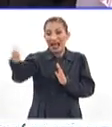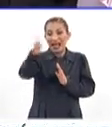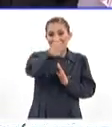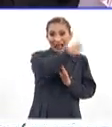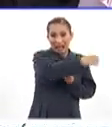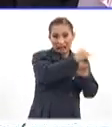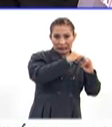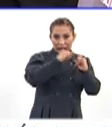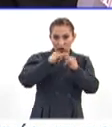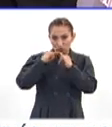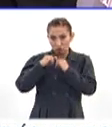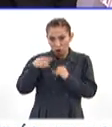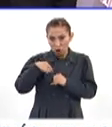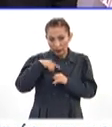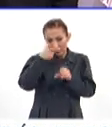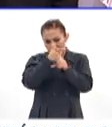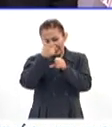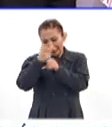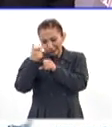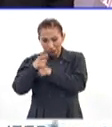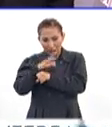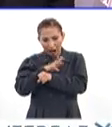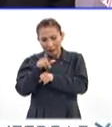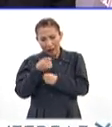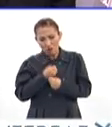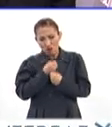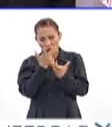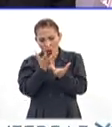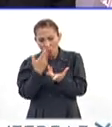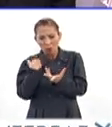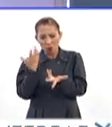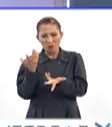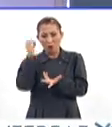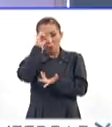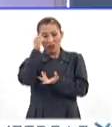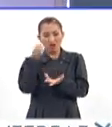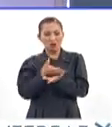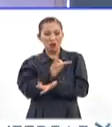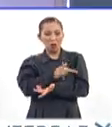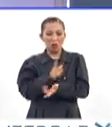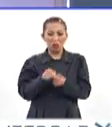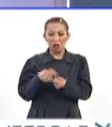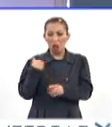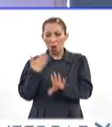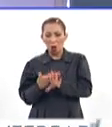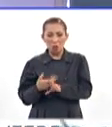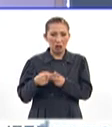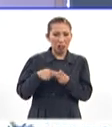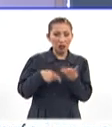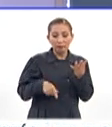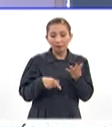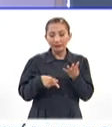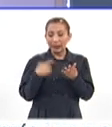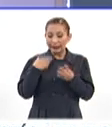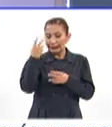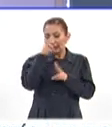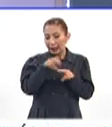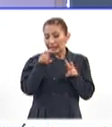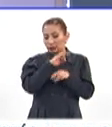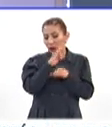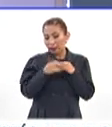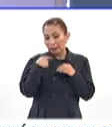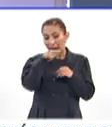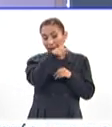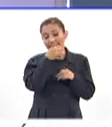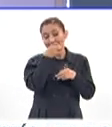de las instituciones que nosotros detectamos había una expresión de reproche en contra de ellas, tendremos que analizarlas todas para